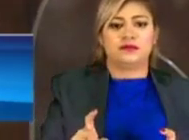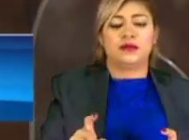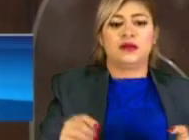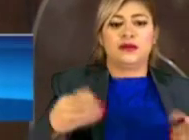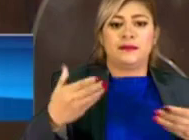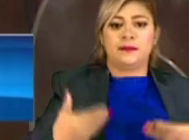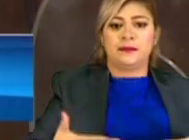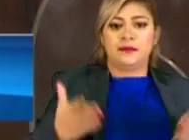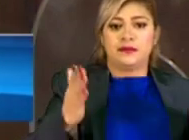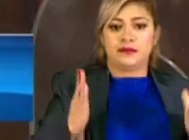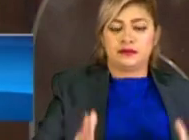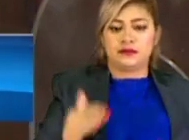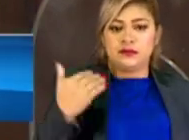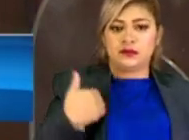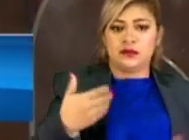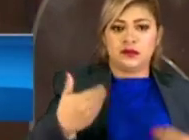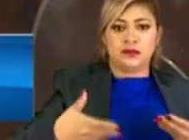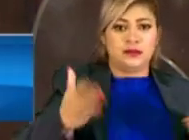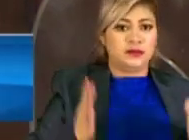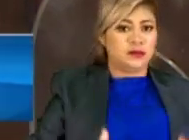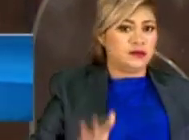Panameñas y panameños,